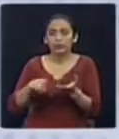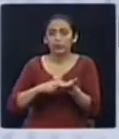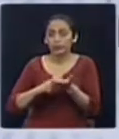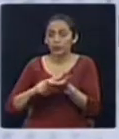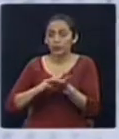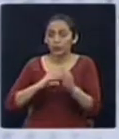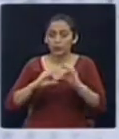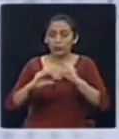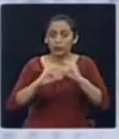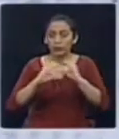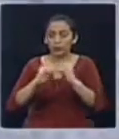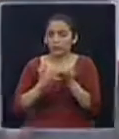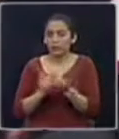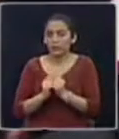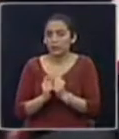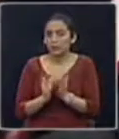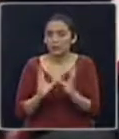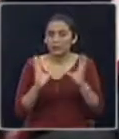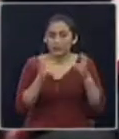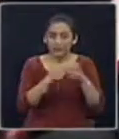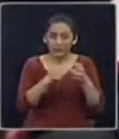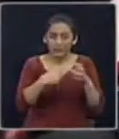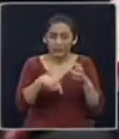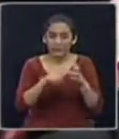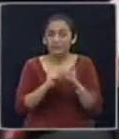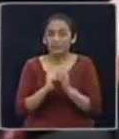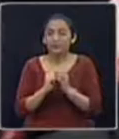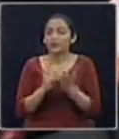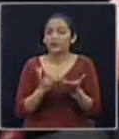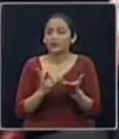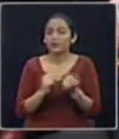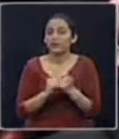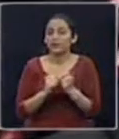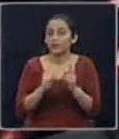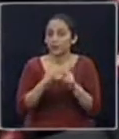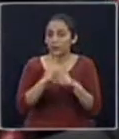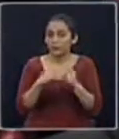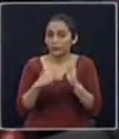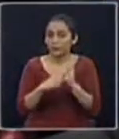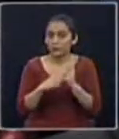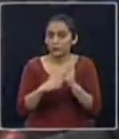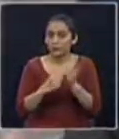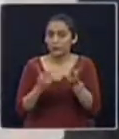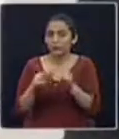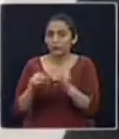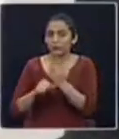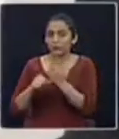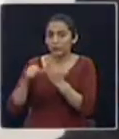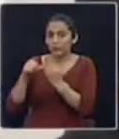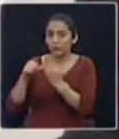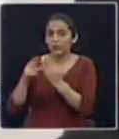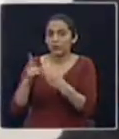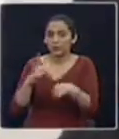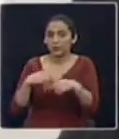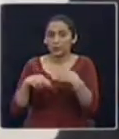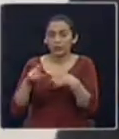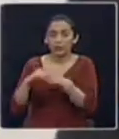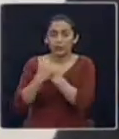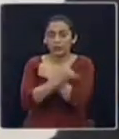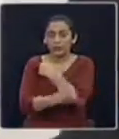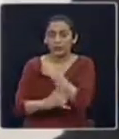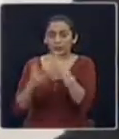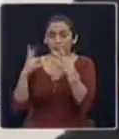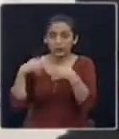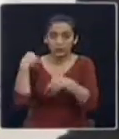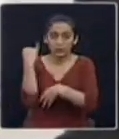Consultivo Productivo y Tributario, que estuvo encabezado por los ministros de Comercio Exterior e Industrias. Juan Carlos Díaz Granados, de la Cámara de